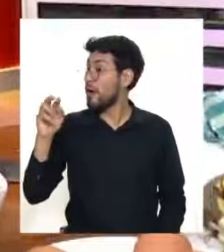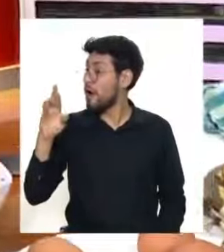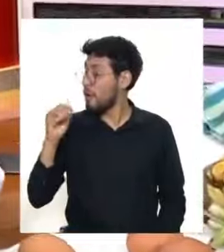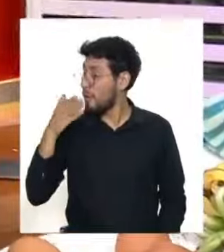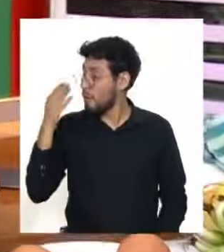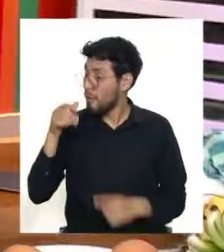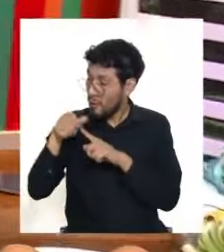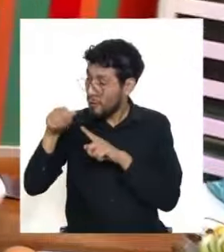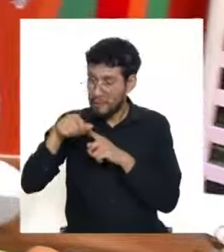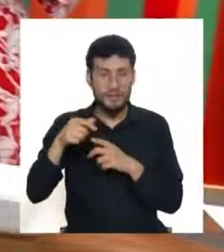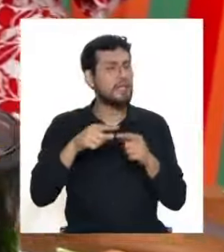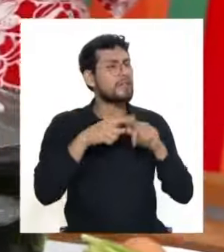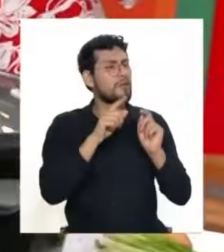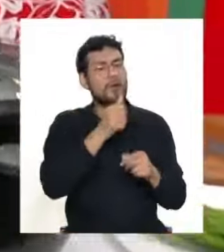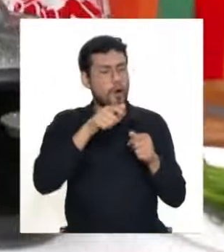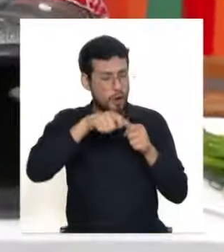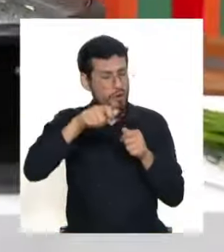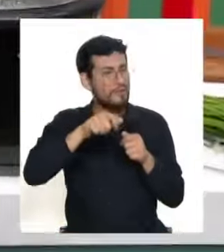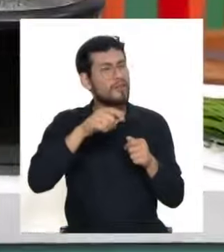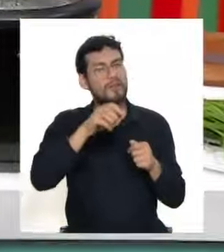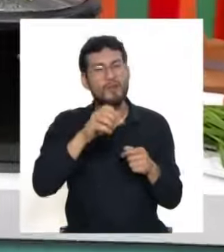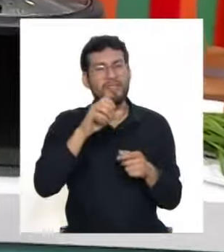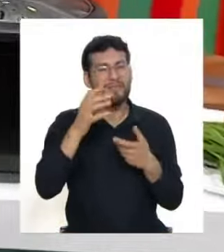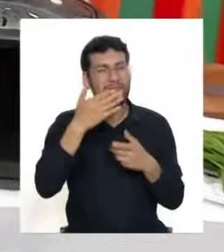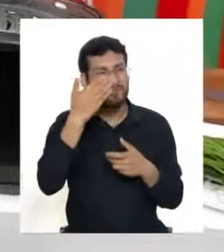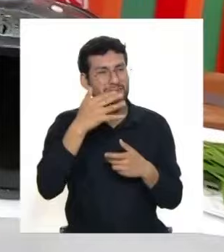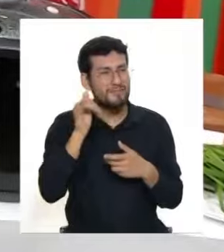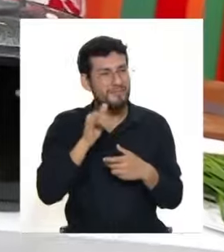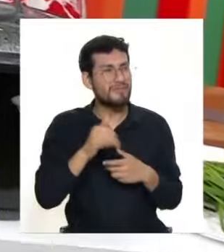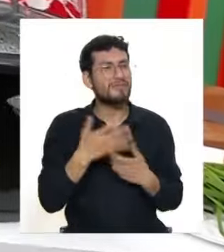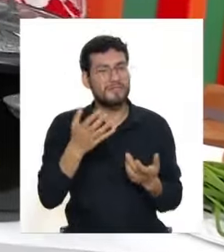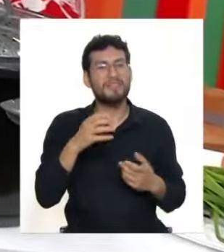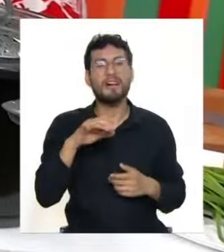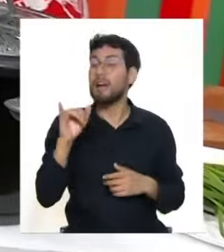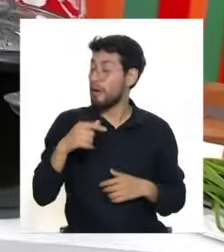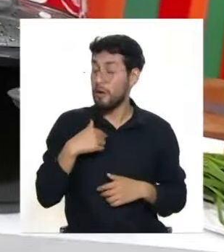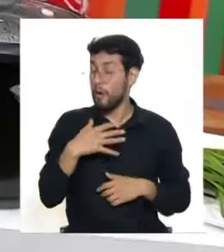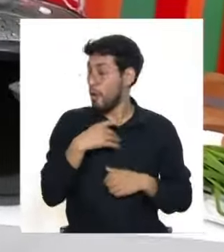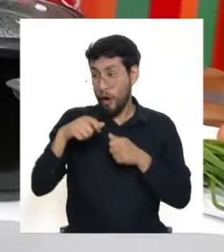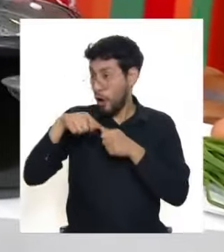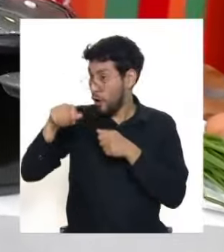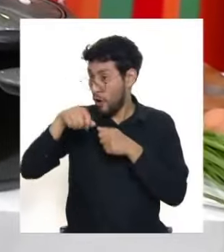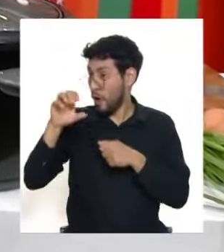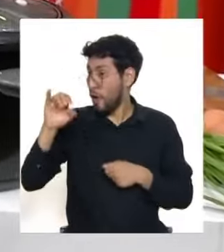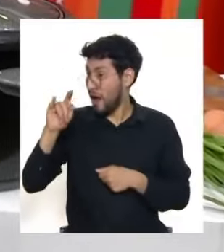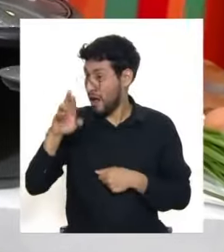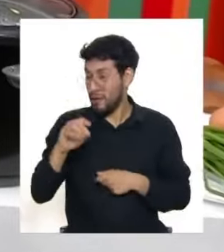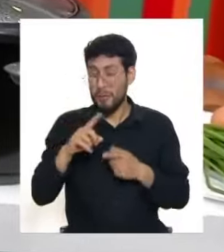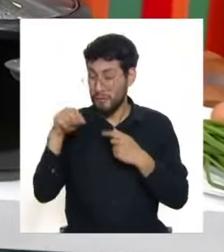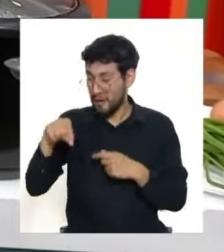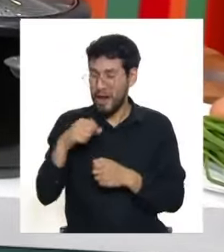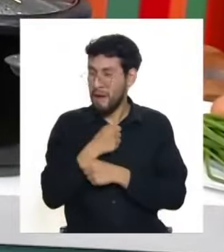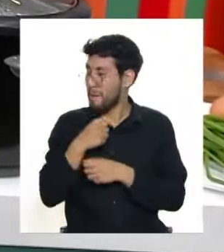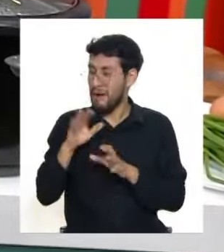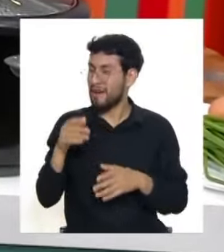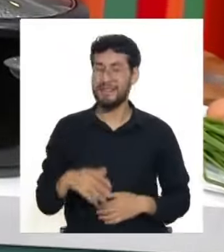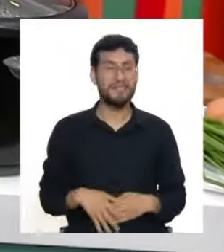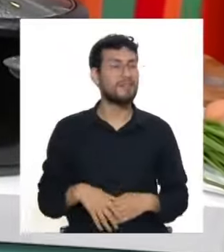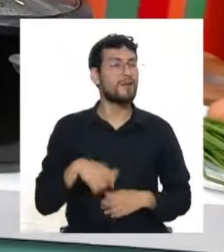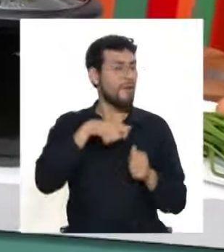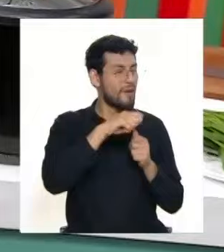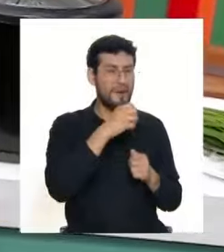Qué rico. Es totalmente diferente al culantro, pero sí. Tiene ese aroma de sí, delicioso. Culantro, ¿no? Yo amo el culantro, pero ya con este el lo amo más. Sachaculantro